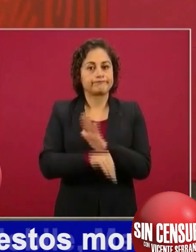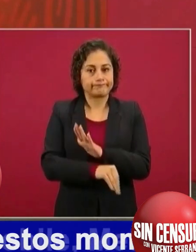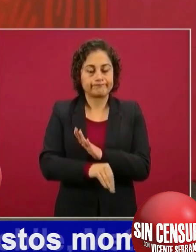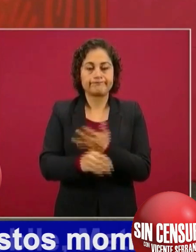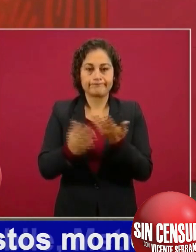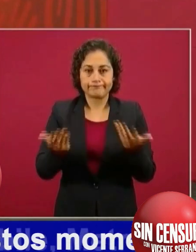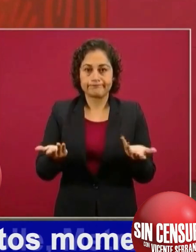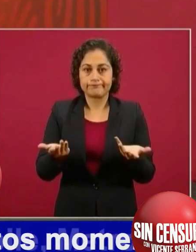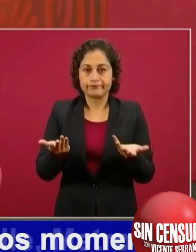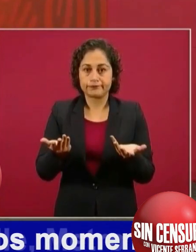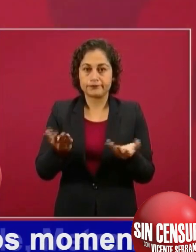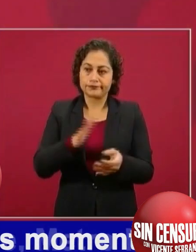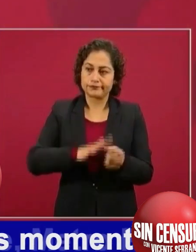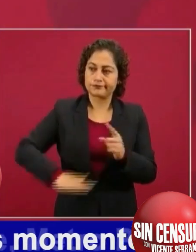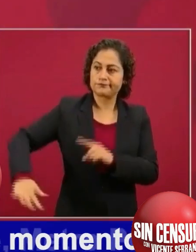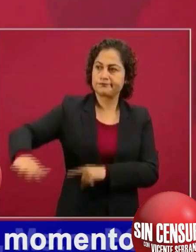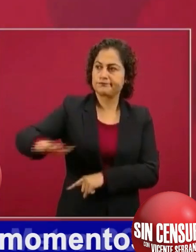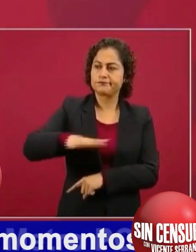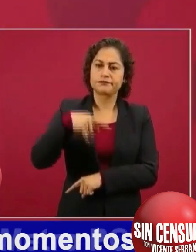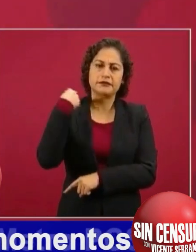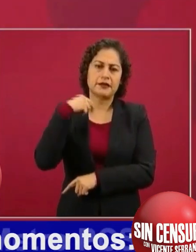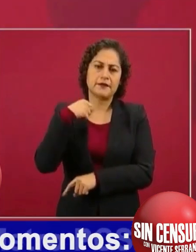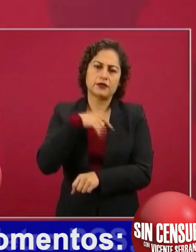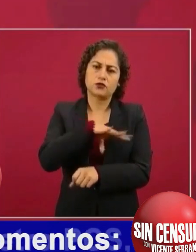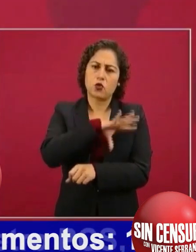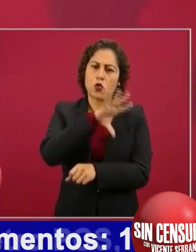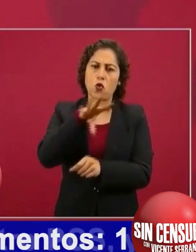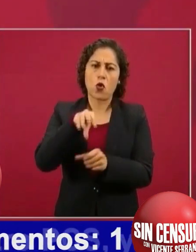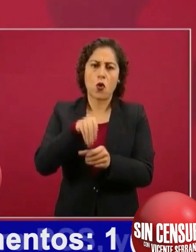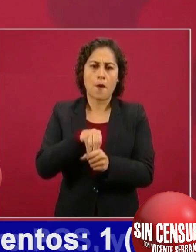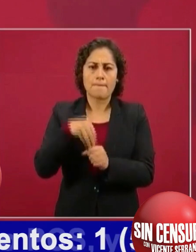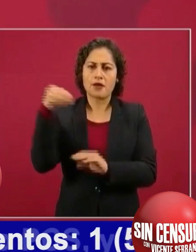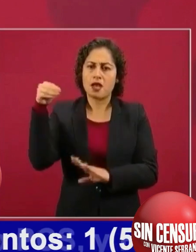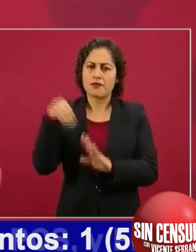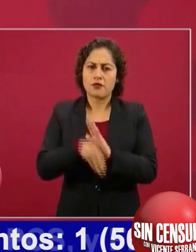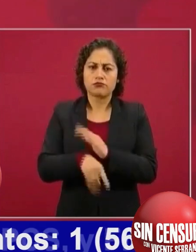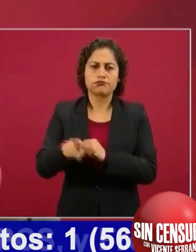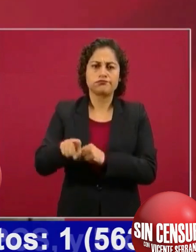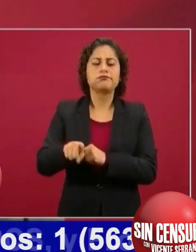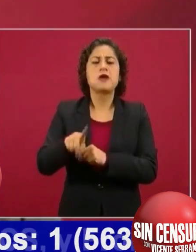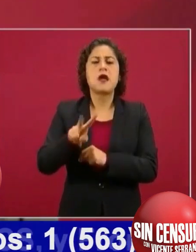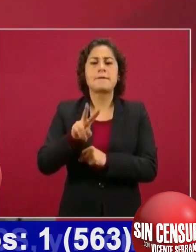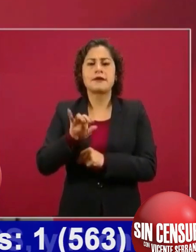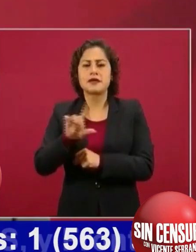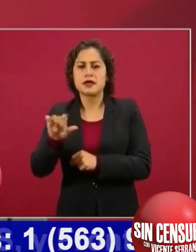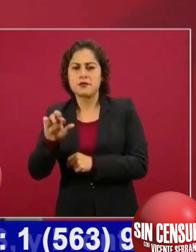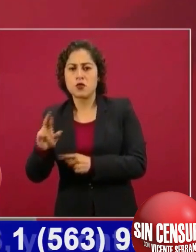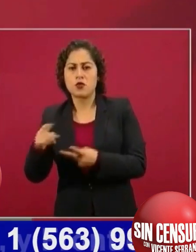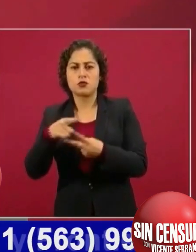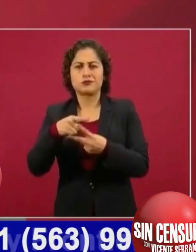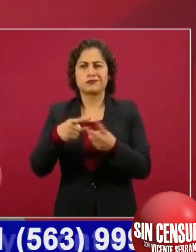coloquialmente, todo Tabasco, toda Villahermosa y todo.